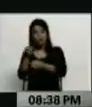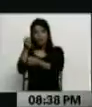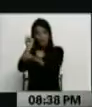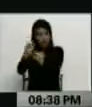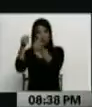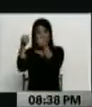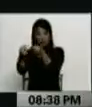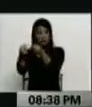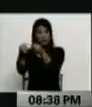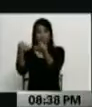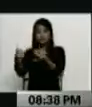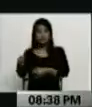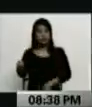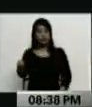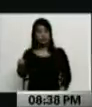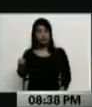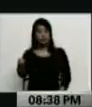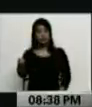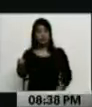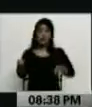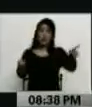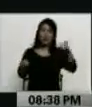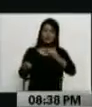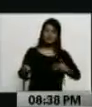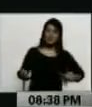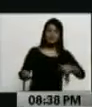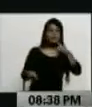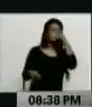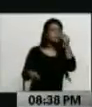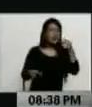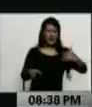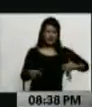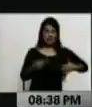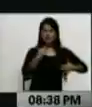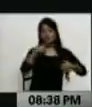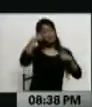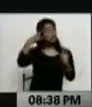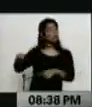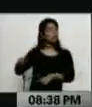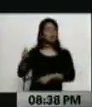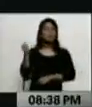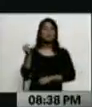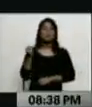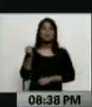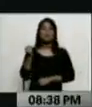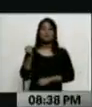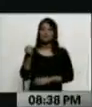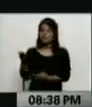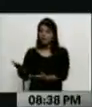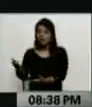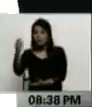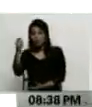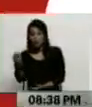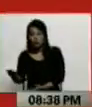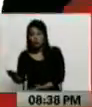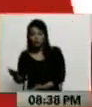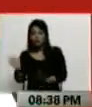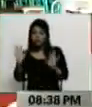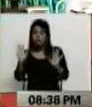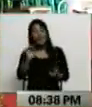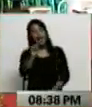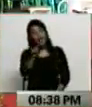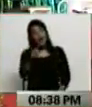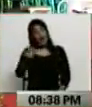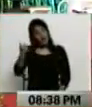está preso no existe para Al magro Milagro sala no existe